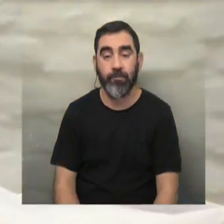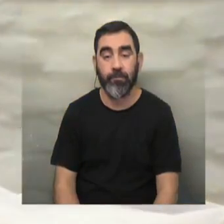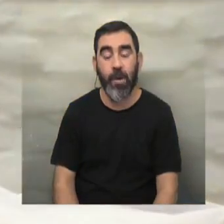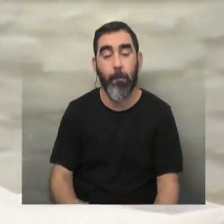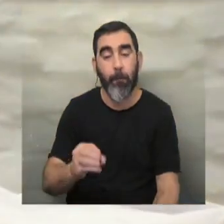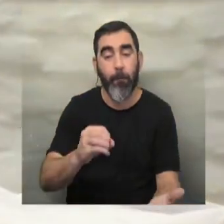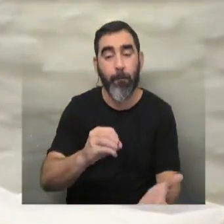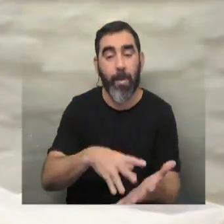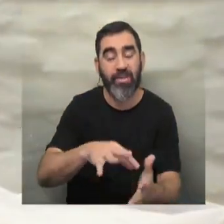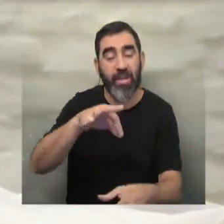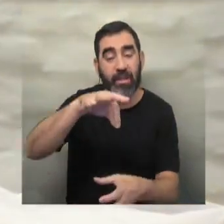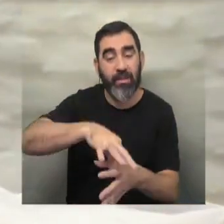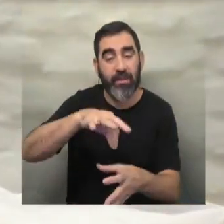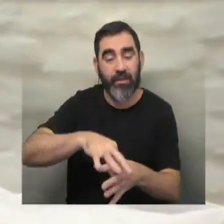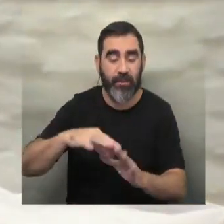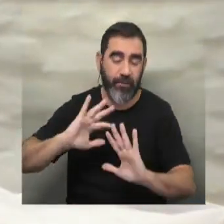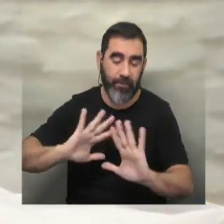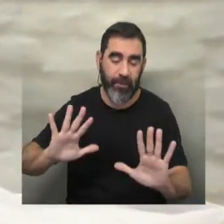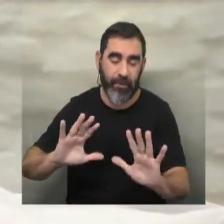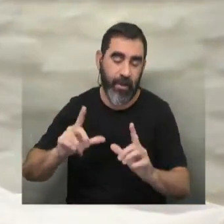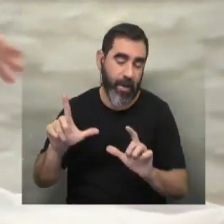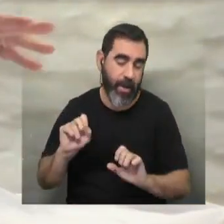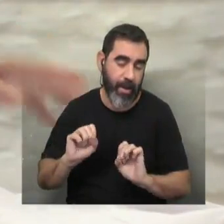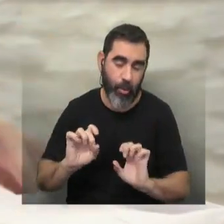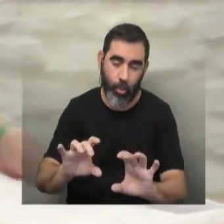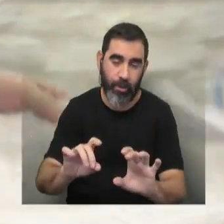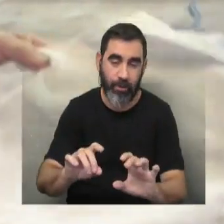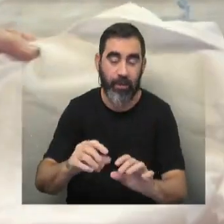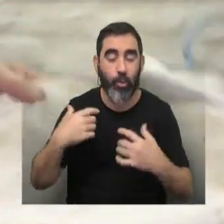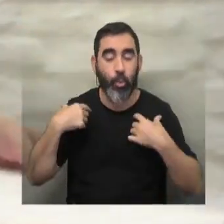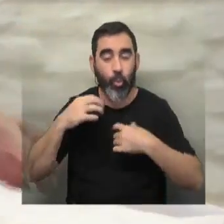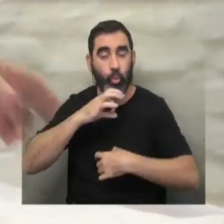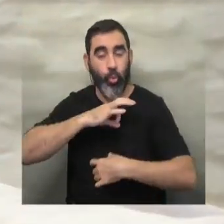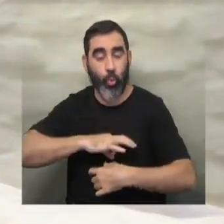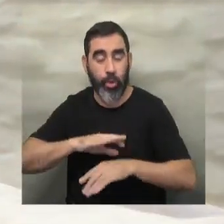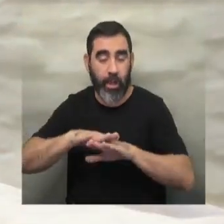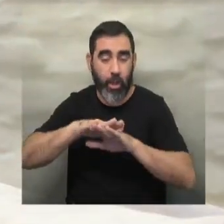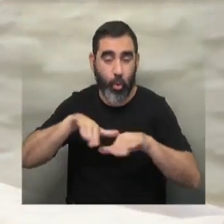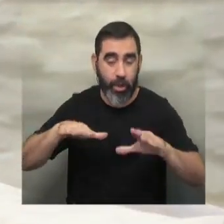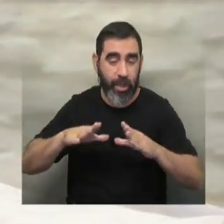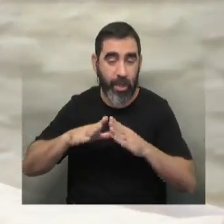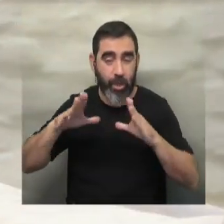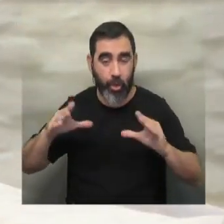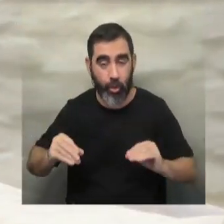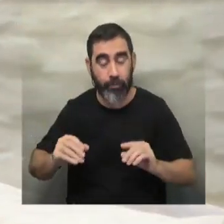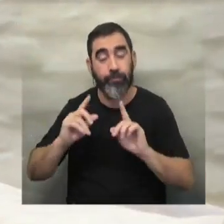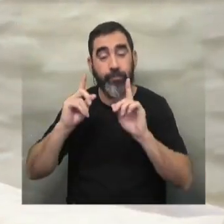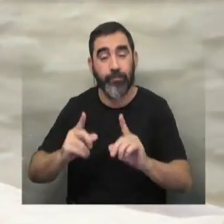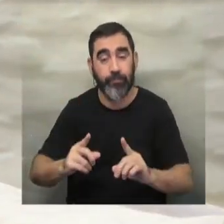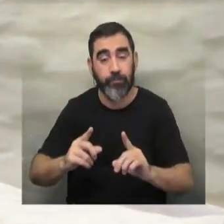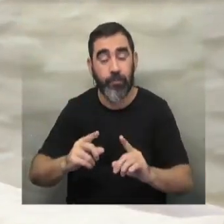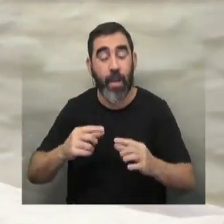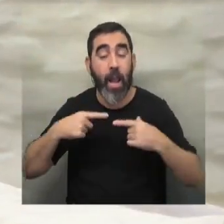Manchas de tinta, un clásico en las túnicas de los chicos, un clásico en